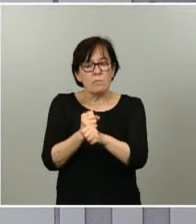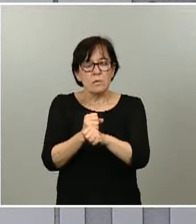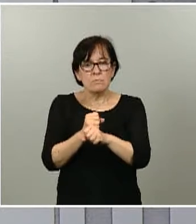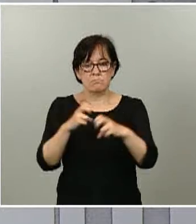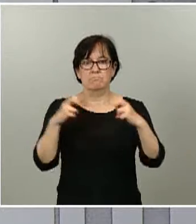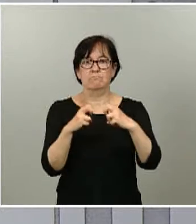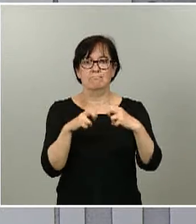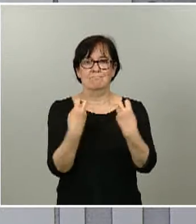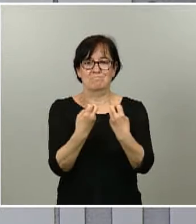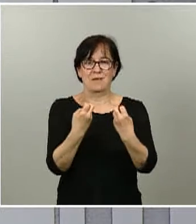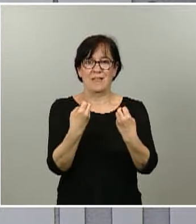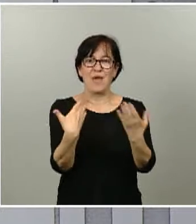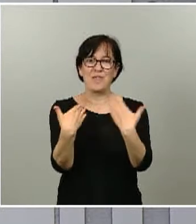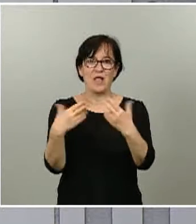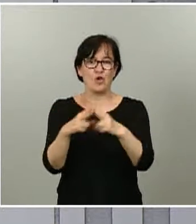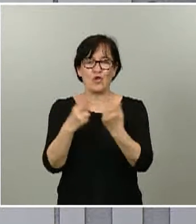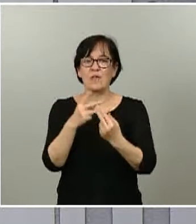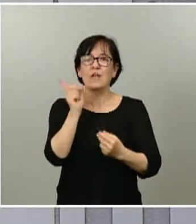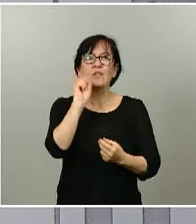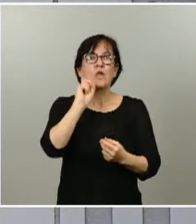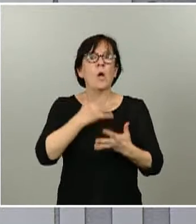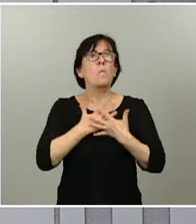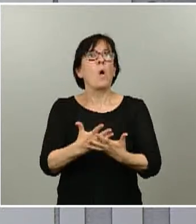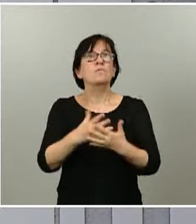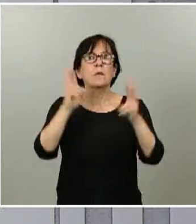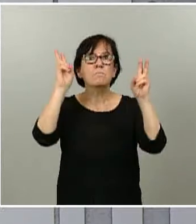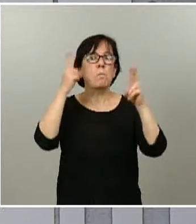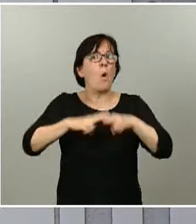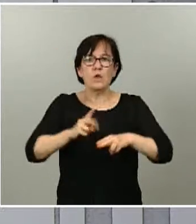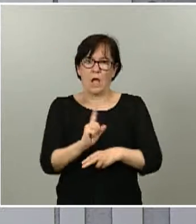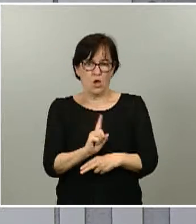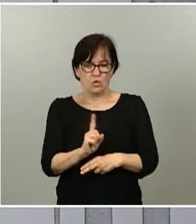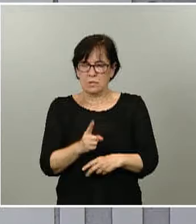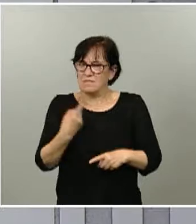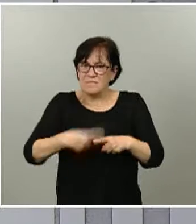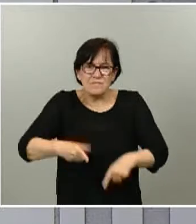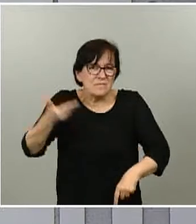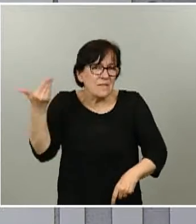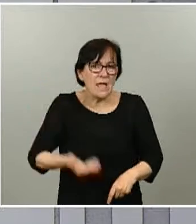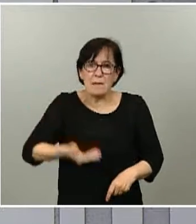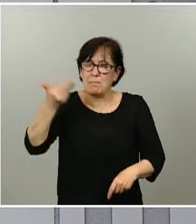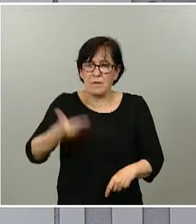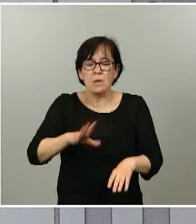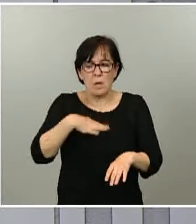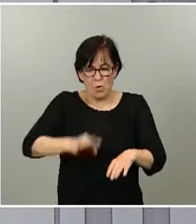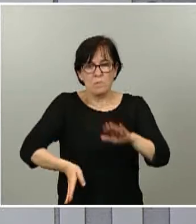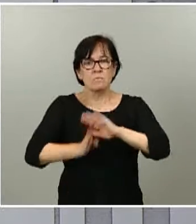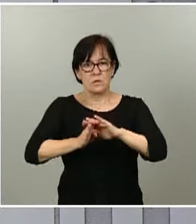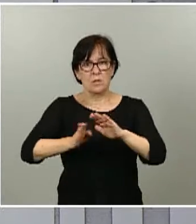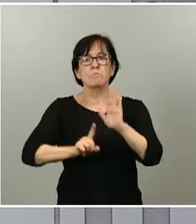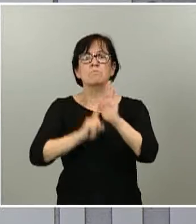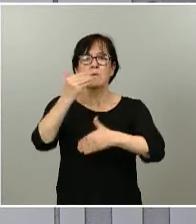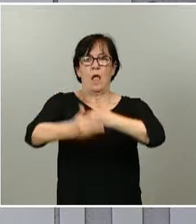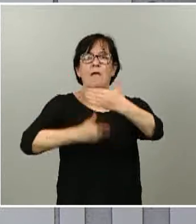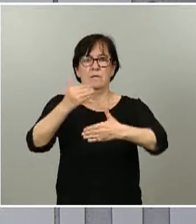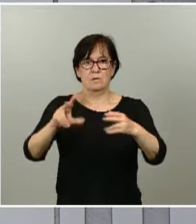social no es solamente una voluntad política, es un elemento imprescindible para que podamos seguir avanzando como sociedad.